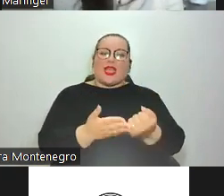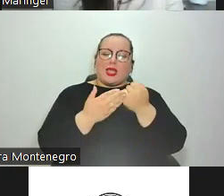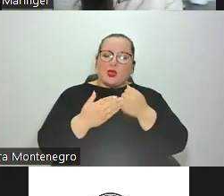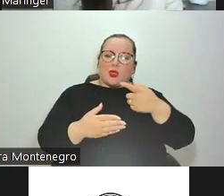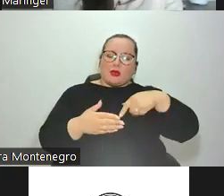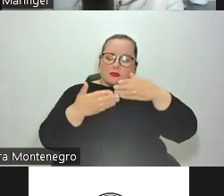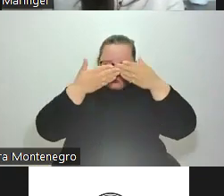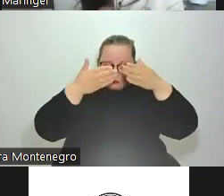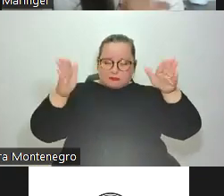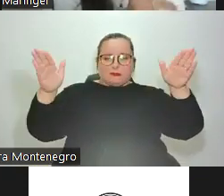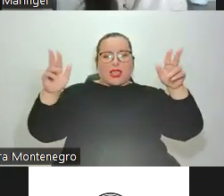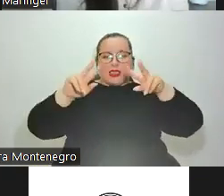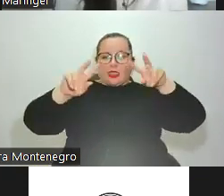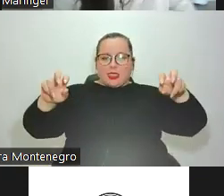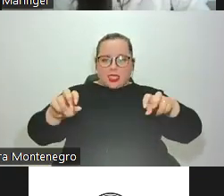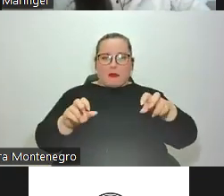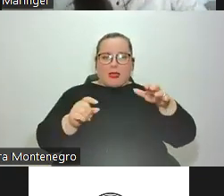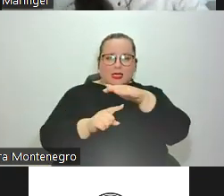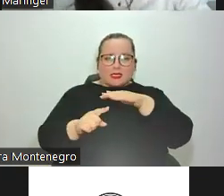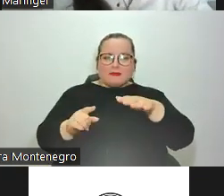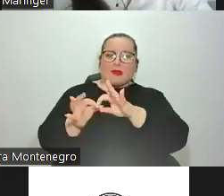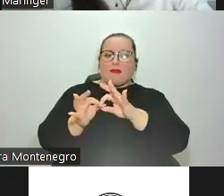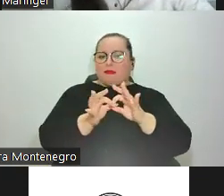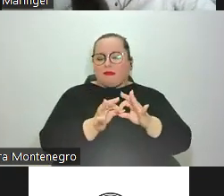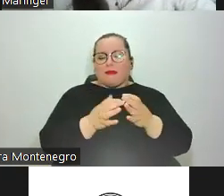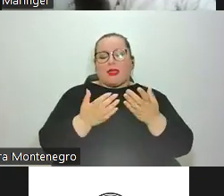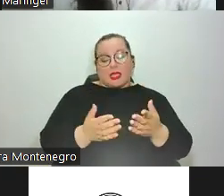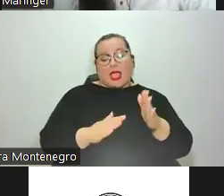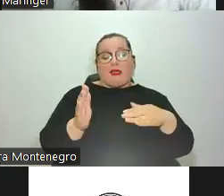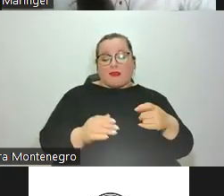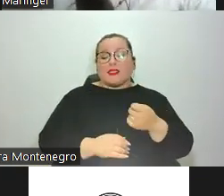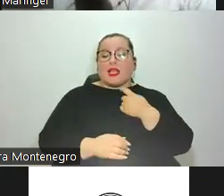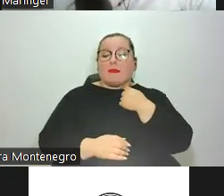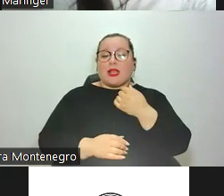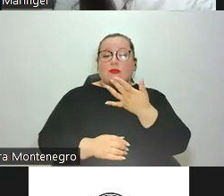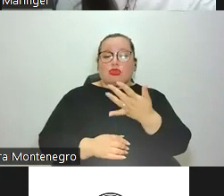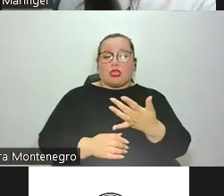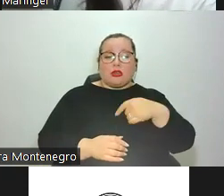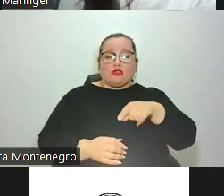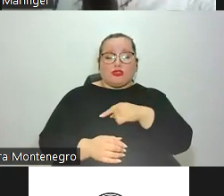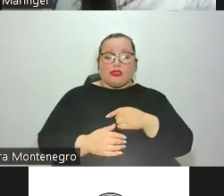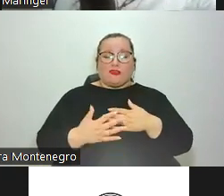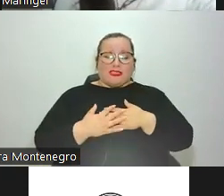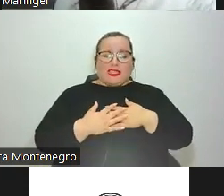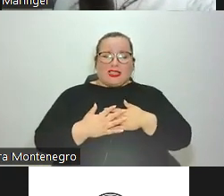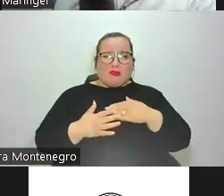justamente este contexto, pero que son amenazas cuando sentimos que por la edad,